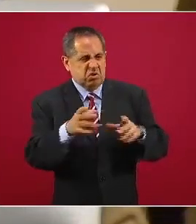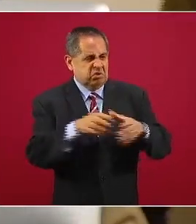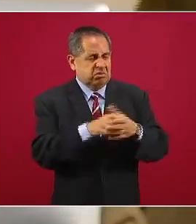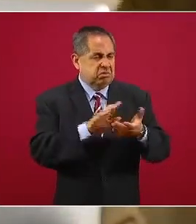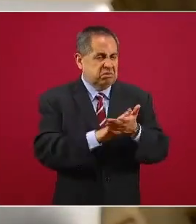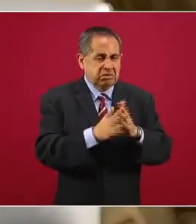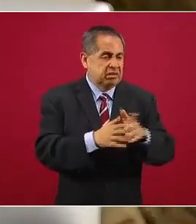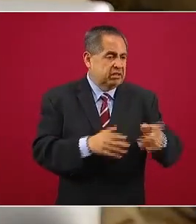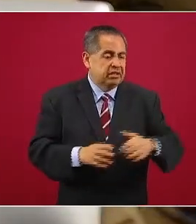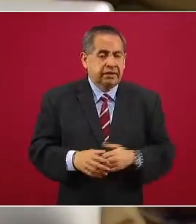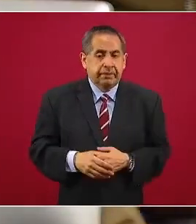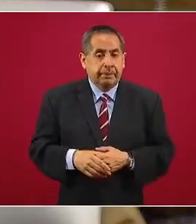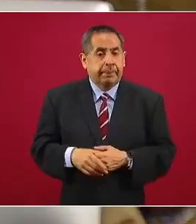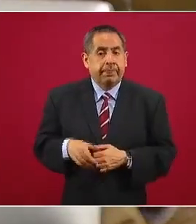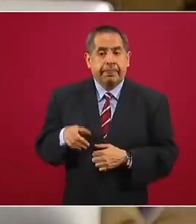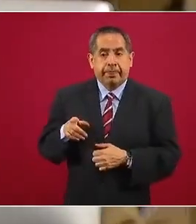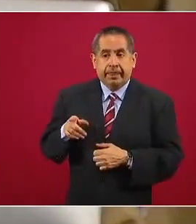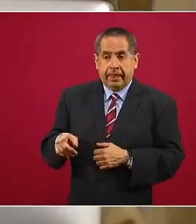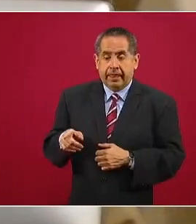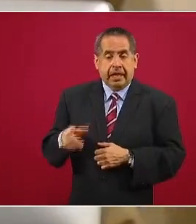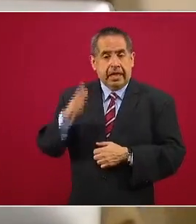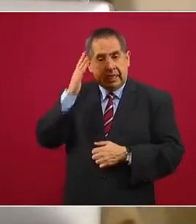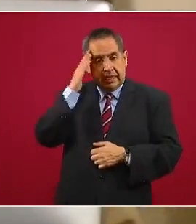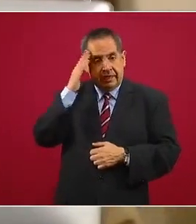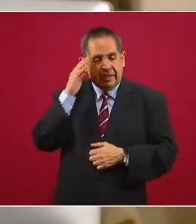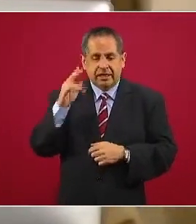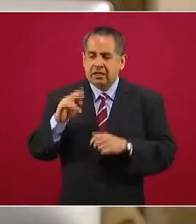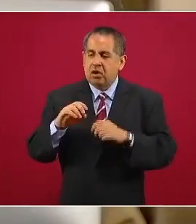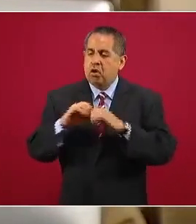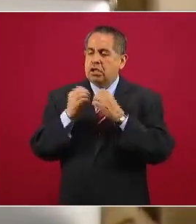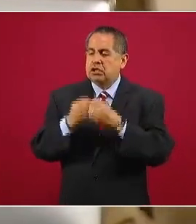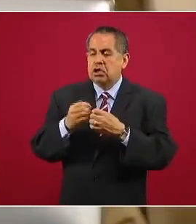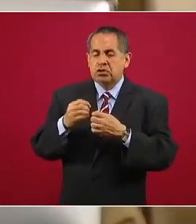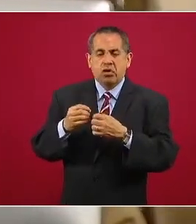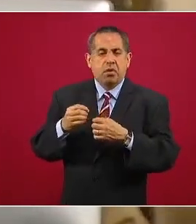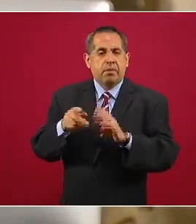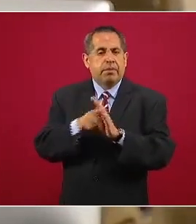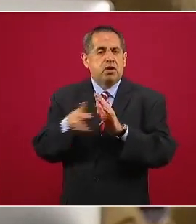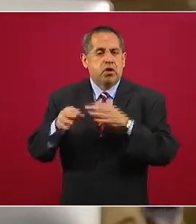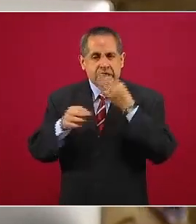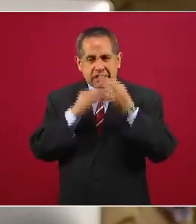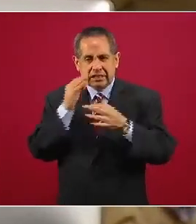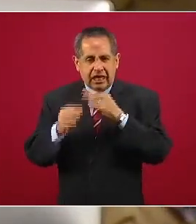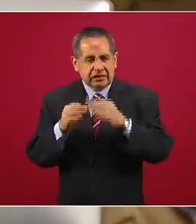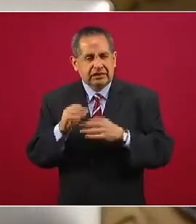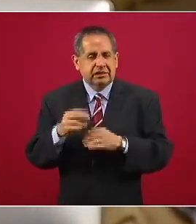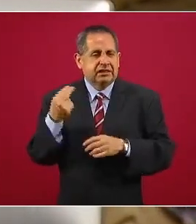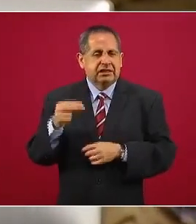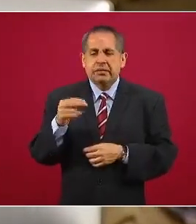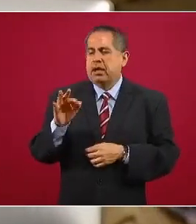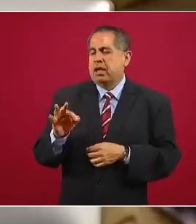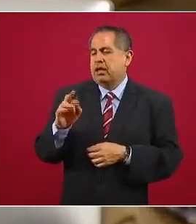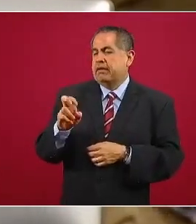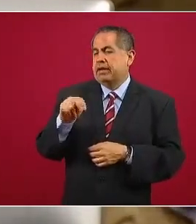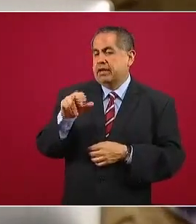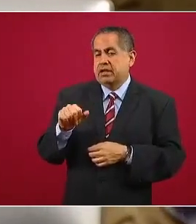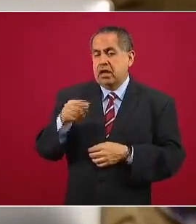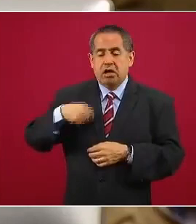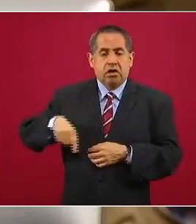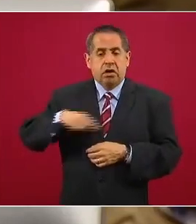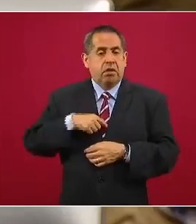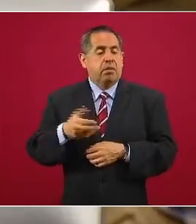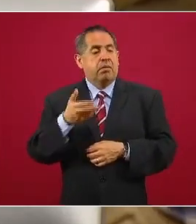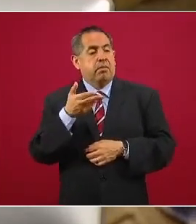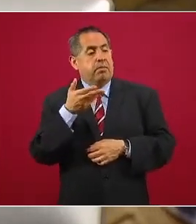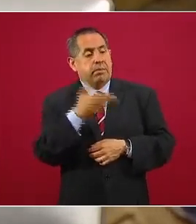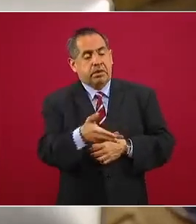los comentarios del líder de Frena, la organización de periodistas víctimas de desplazo interno forzado en México